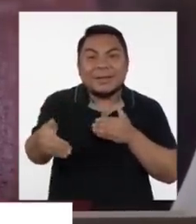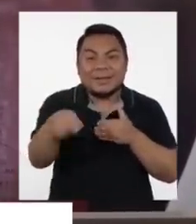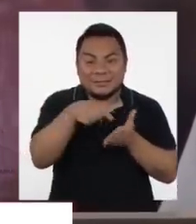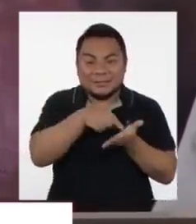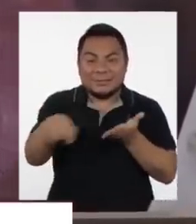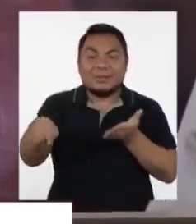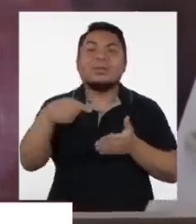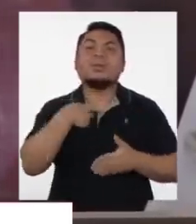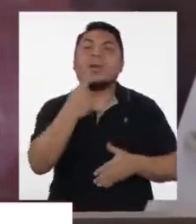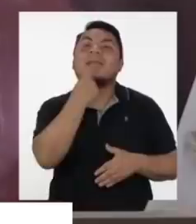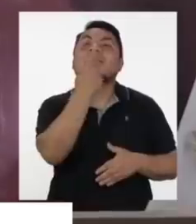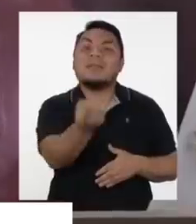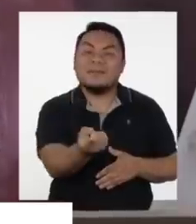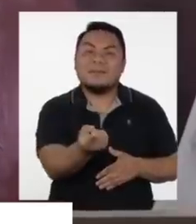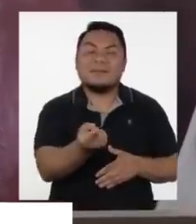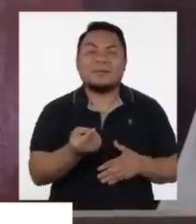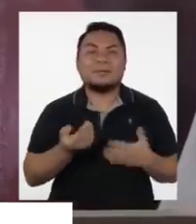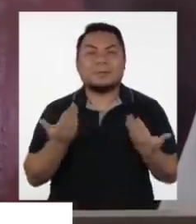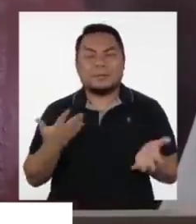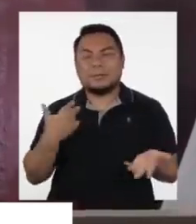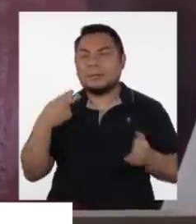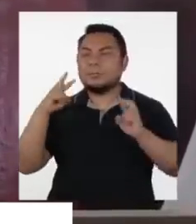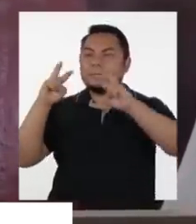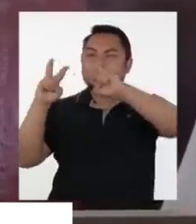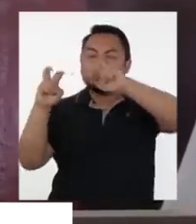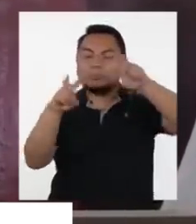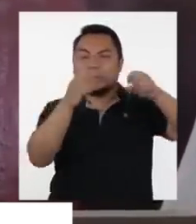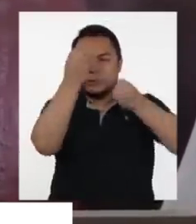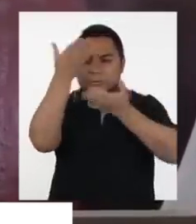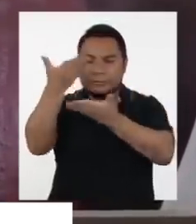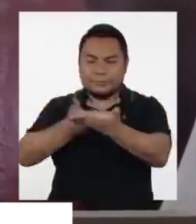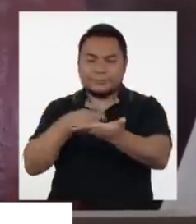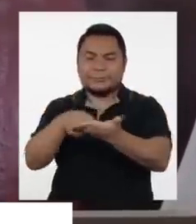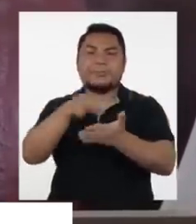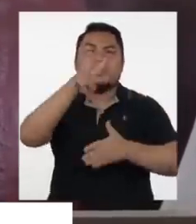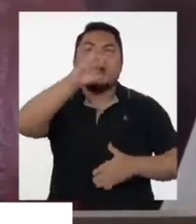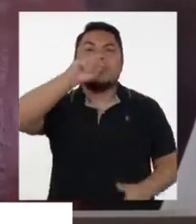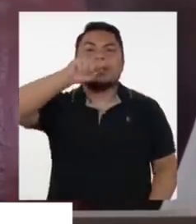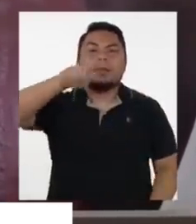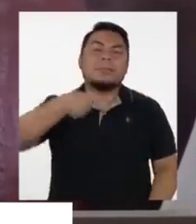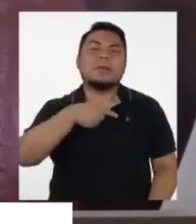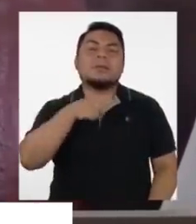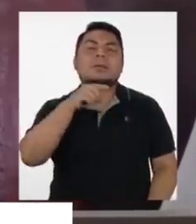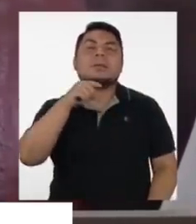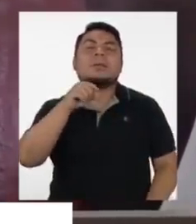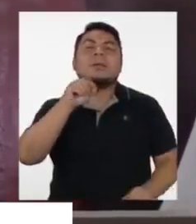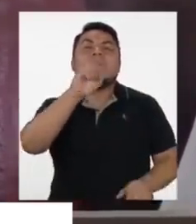informe que habíamos muestra 2 20 mil 414